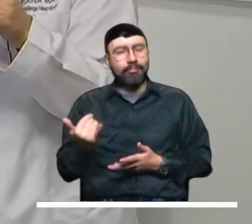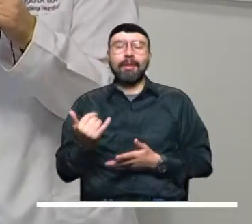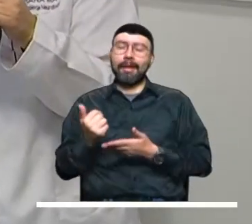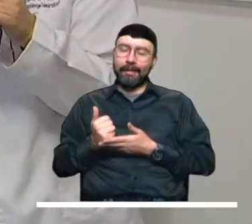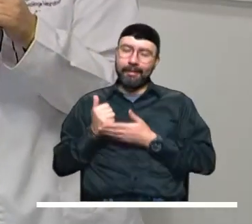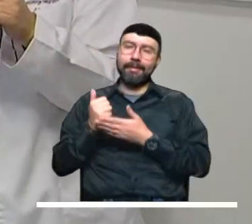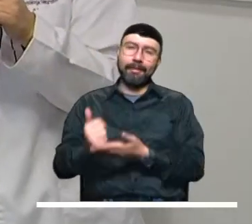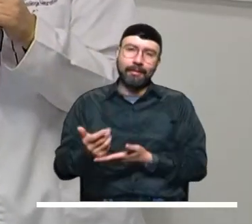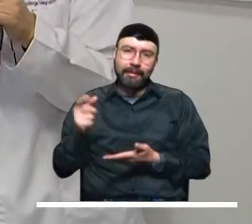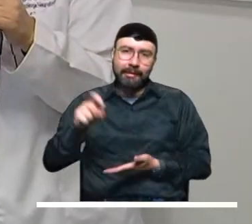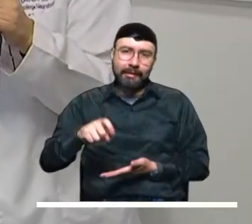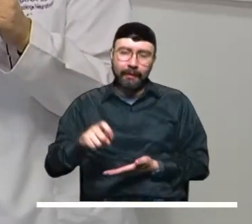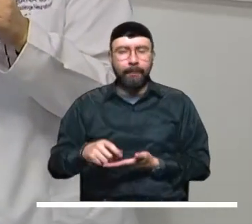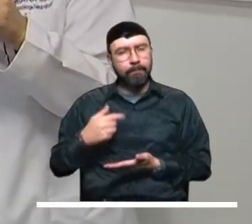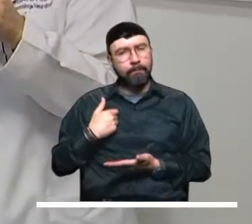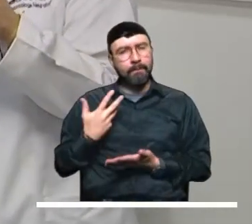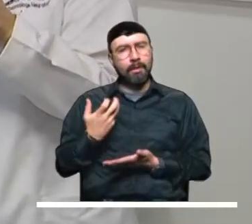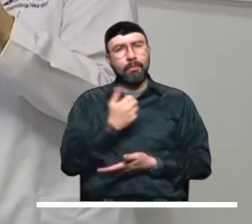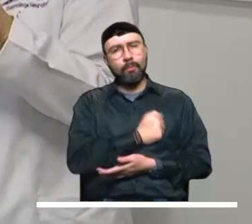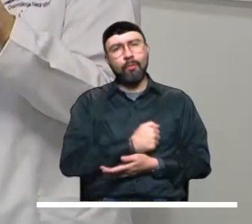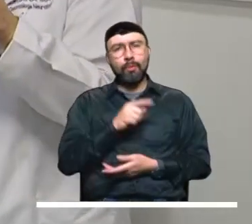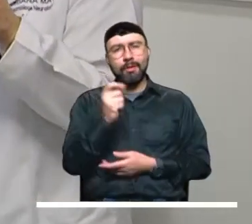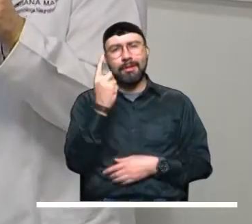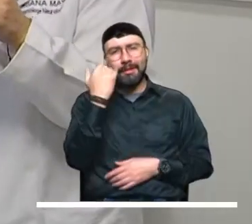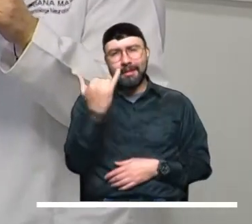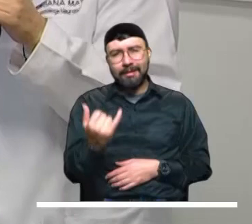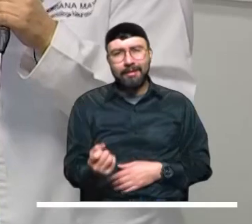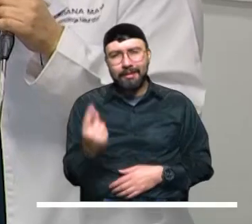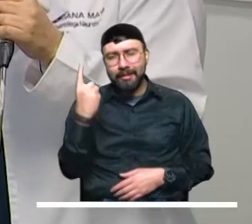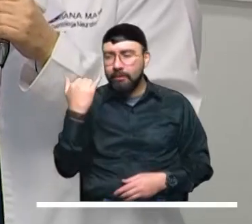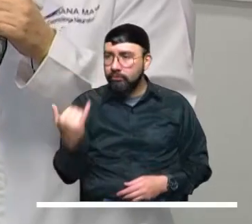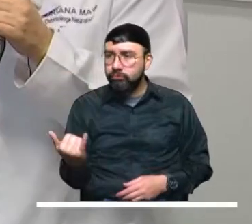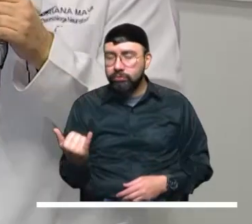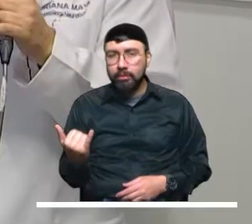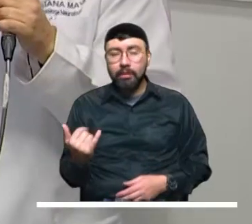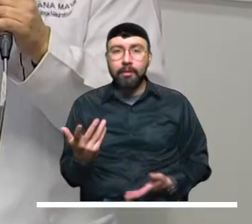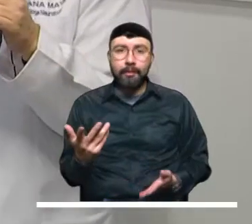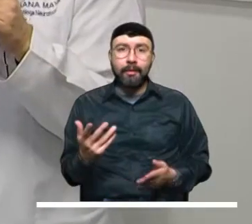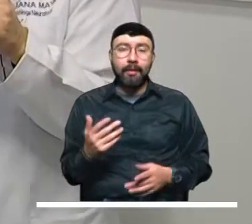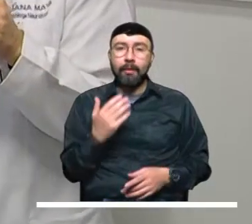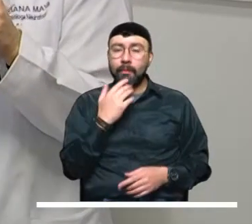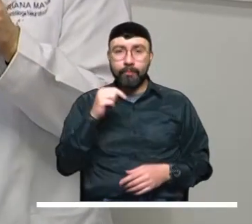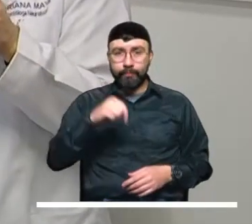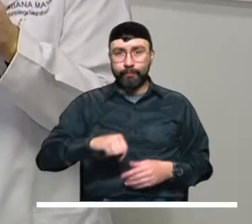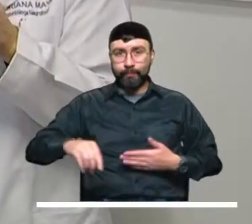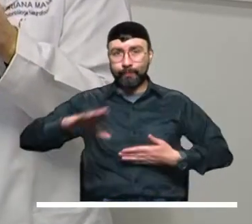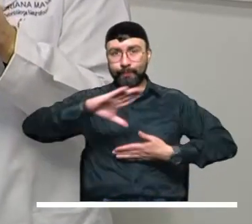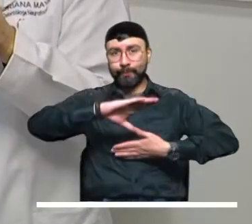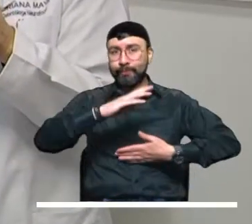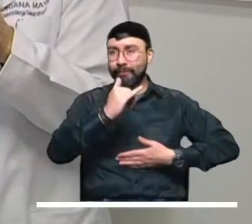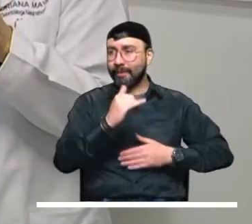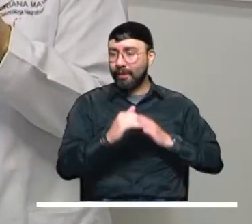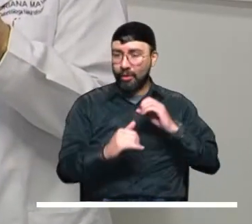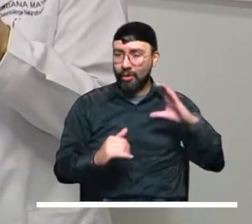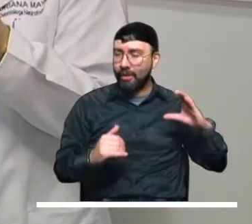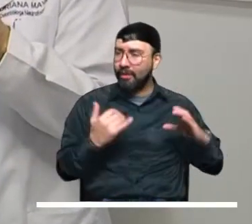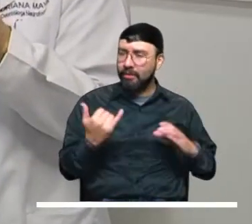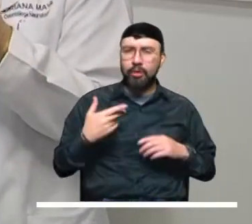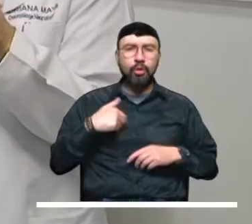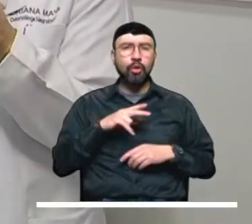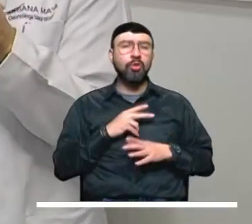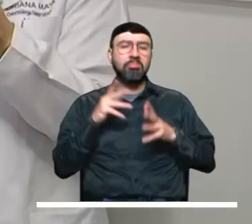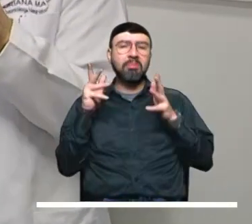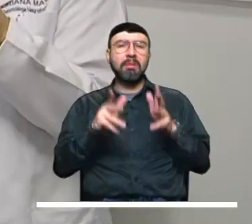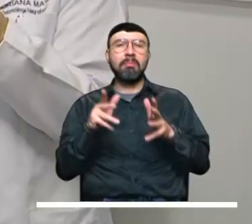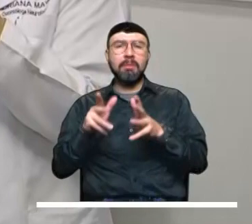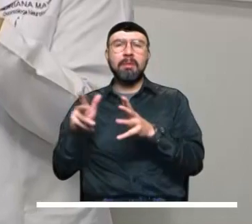odontología. Entonces, yo quiero que entendamos algo. Desafortunadamente, en Occidente, nosotros tuvimos una formación de